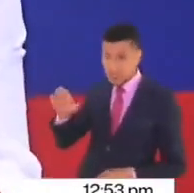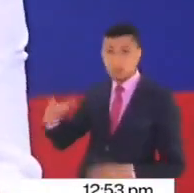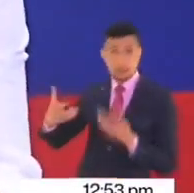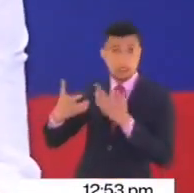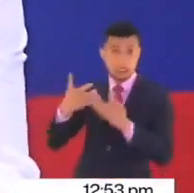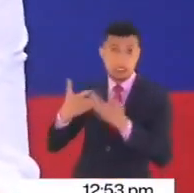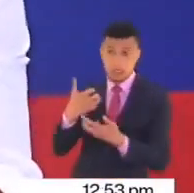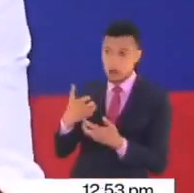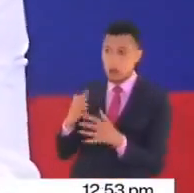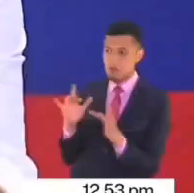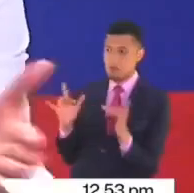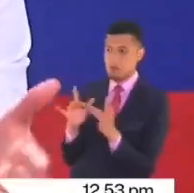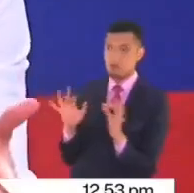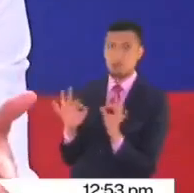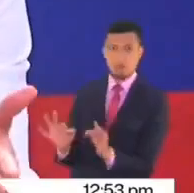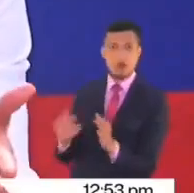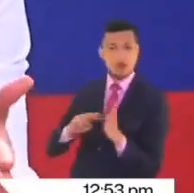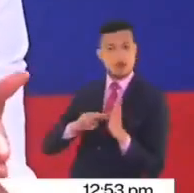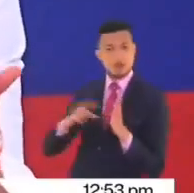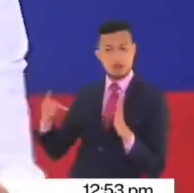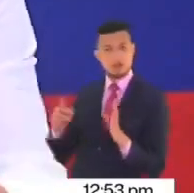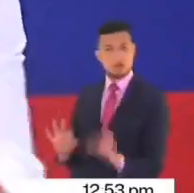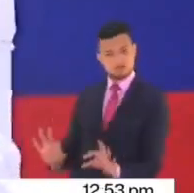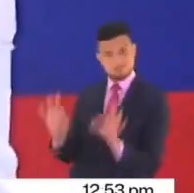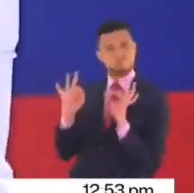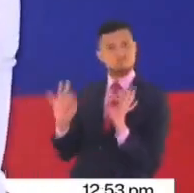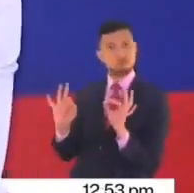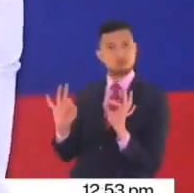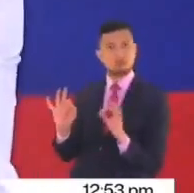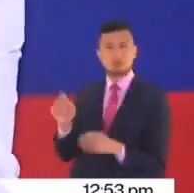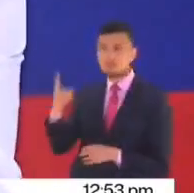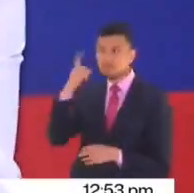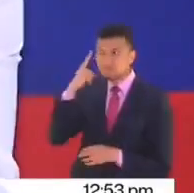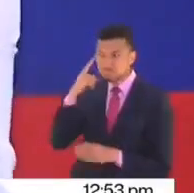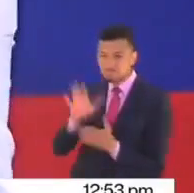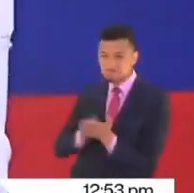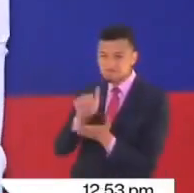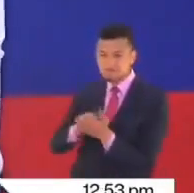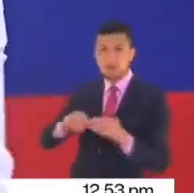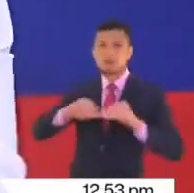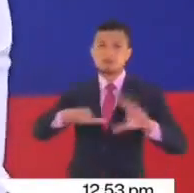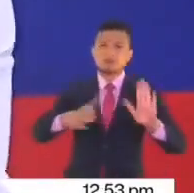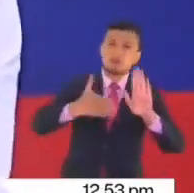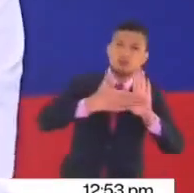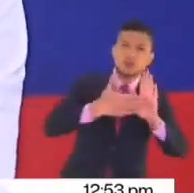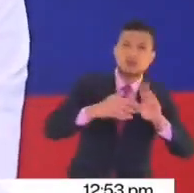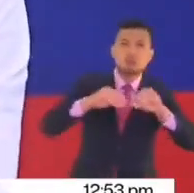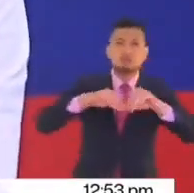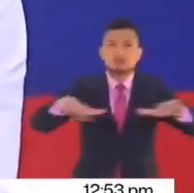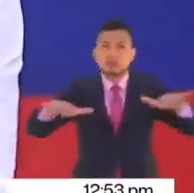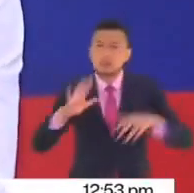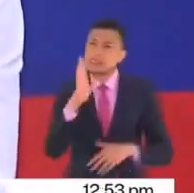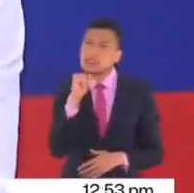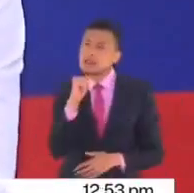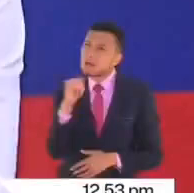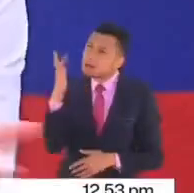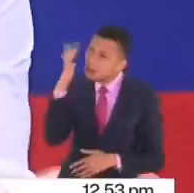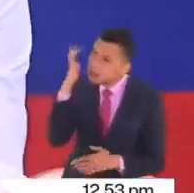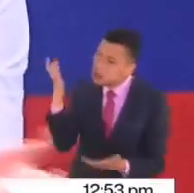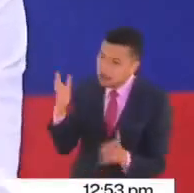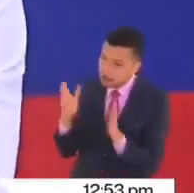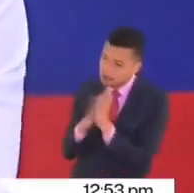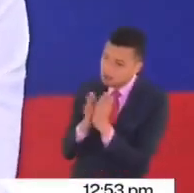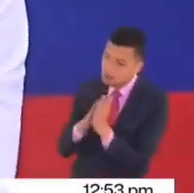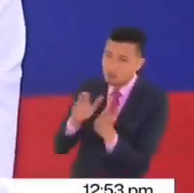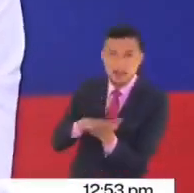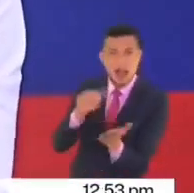tan efectivo, con una tecnología impresionante, no ha emitido las pruebas y las actas que confirman el